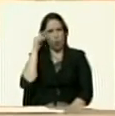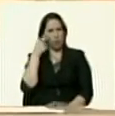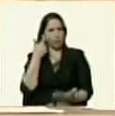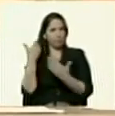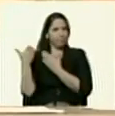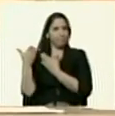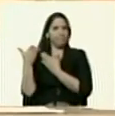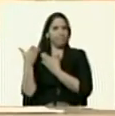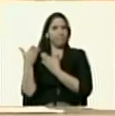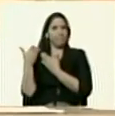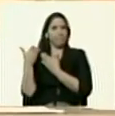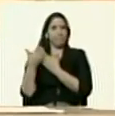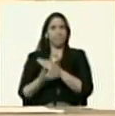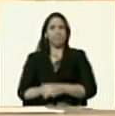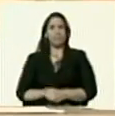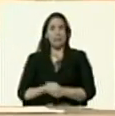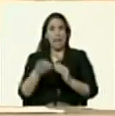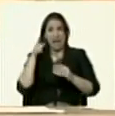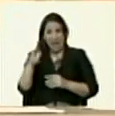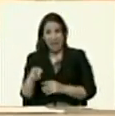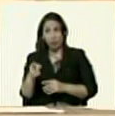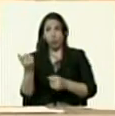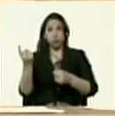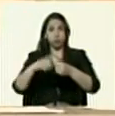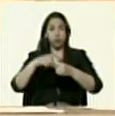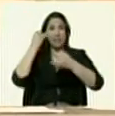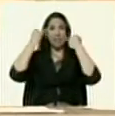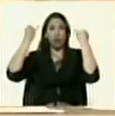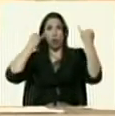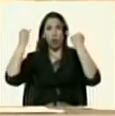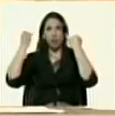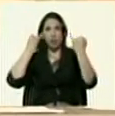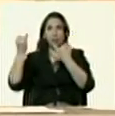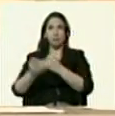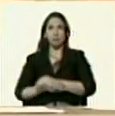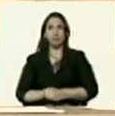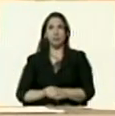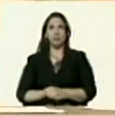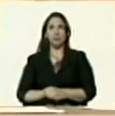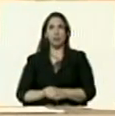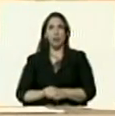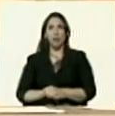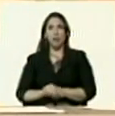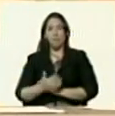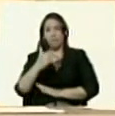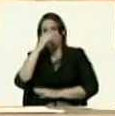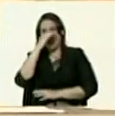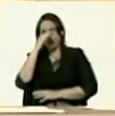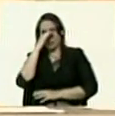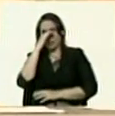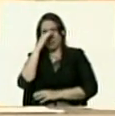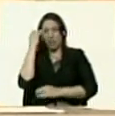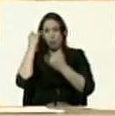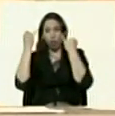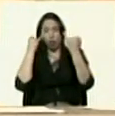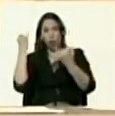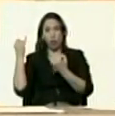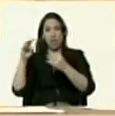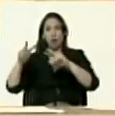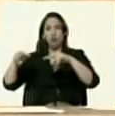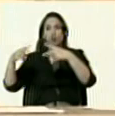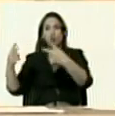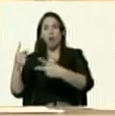No los componentes de la ideología, compañeros, de la ideología fascista, de la ideología neonazi, uno